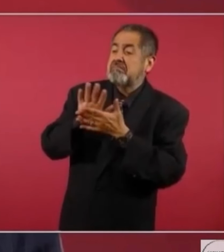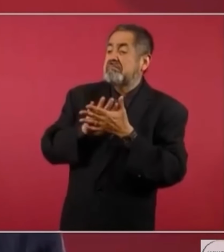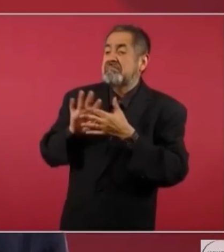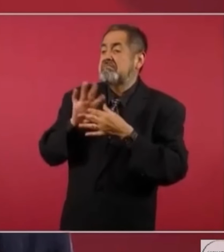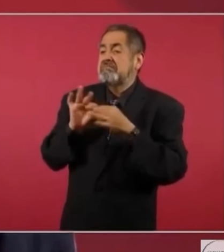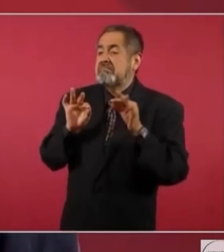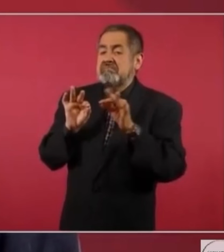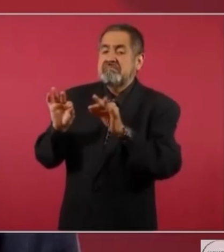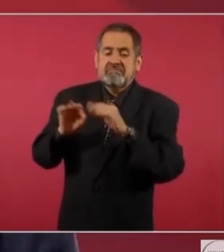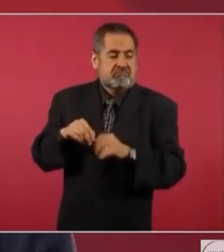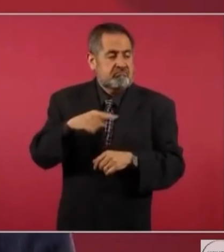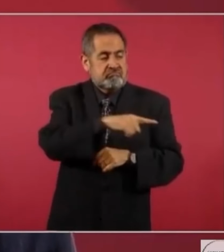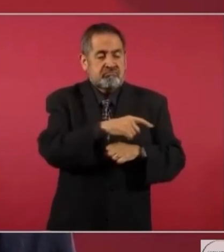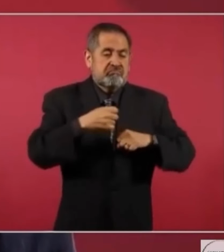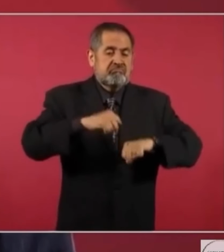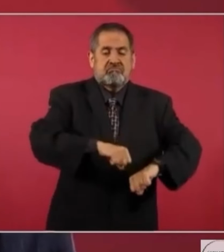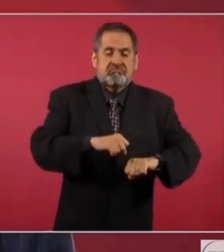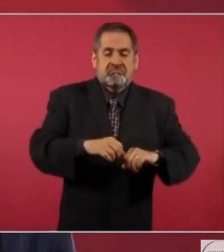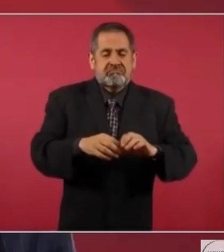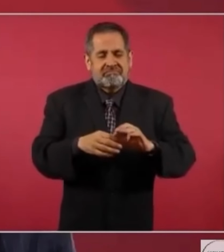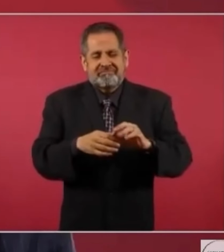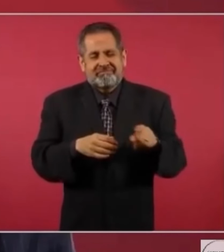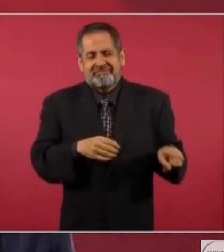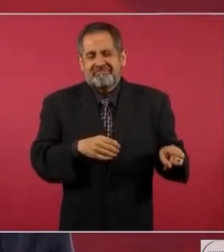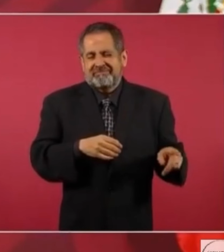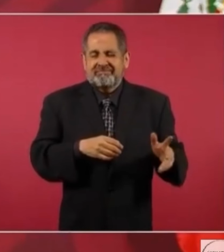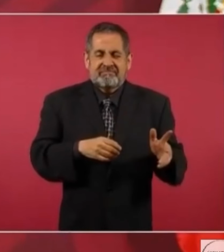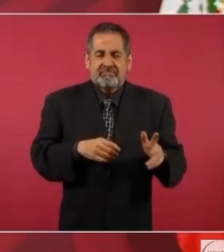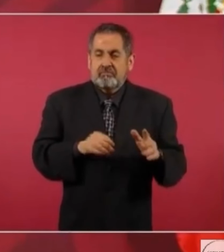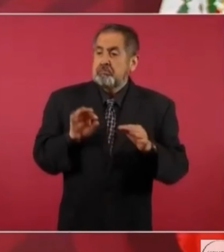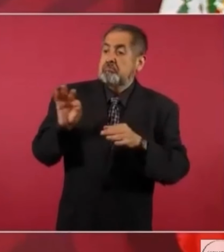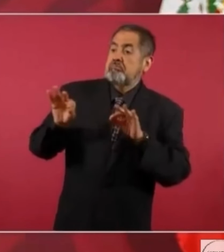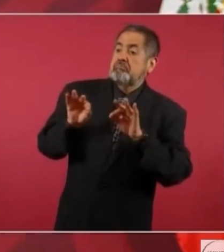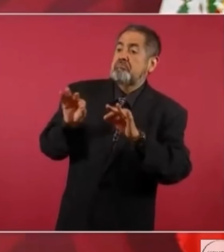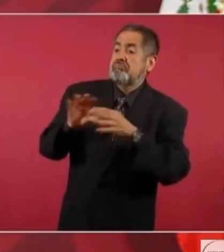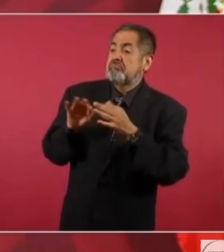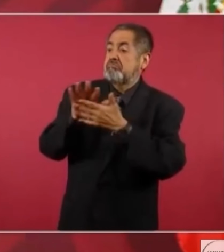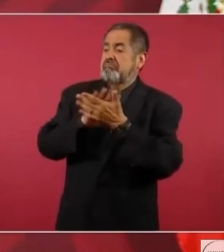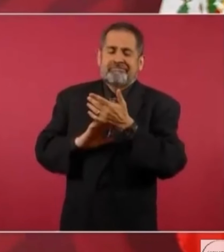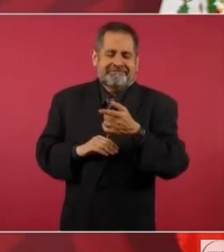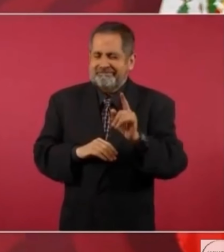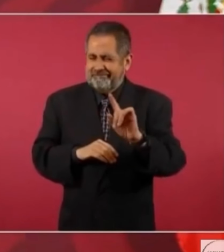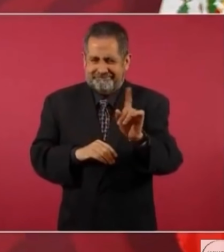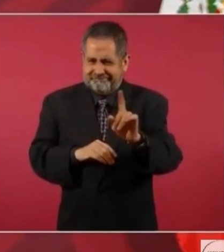los autoritarios ahora este